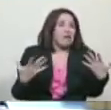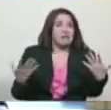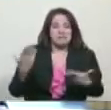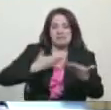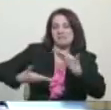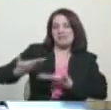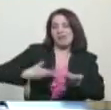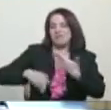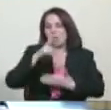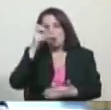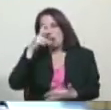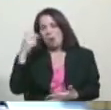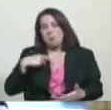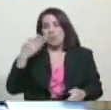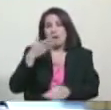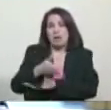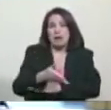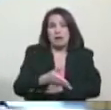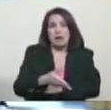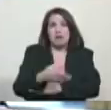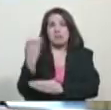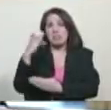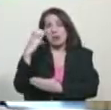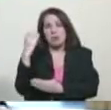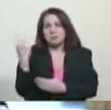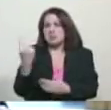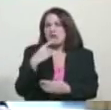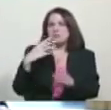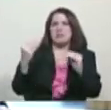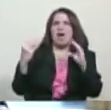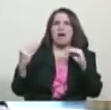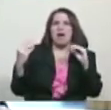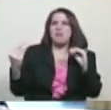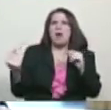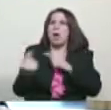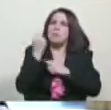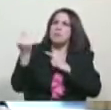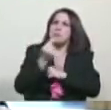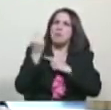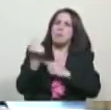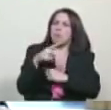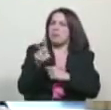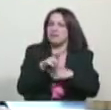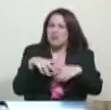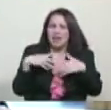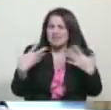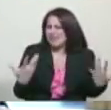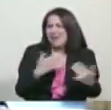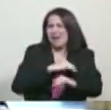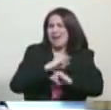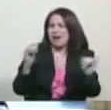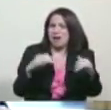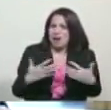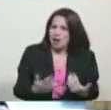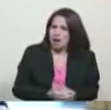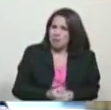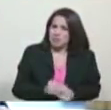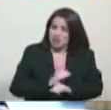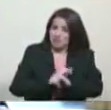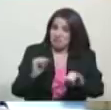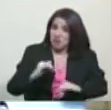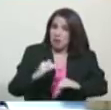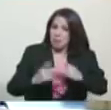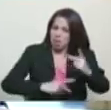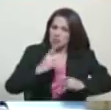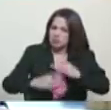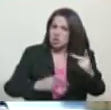drogas que va de Colombia y solo habla de Venezuela. ¿Cuándo van a parar la producción de cocaína y el